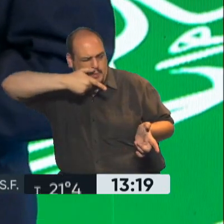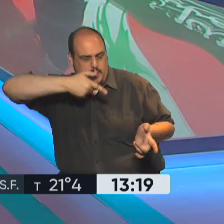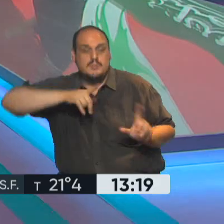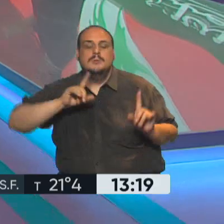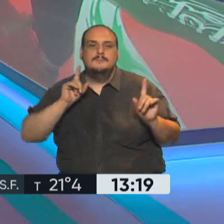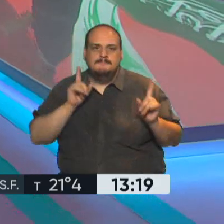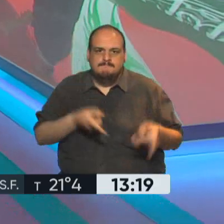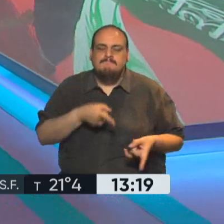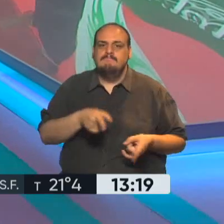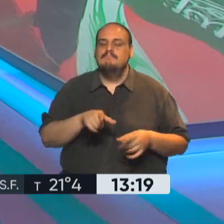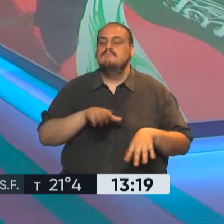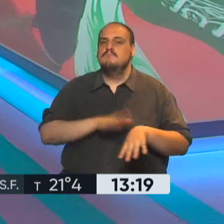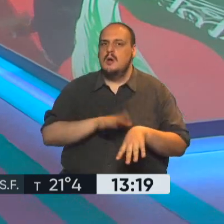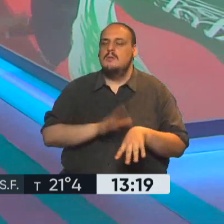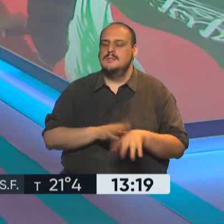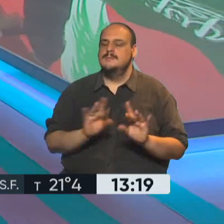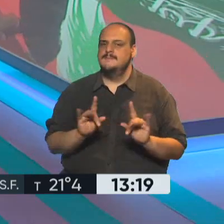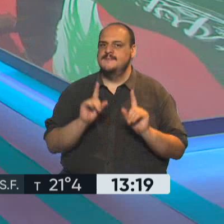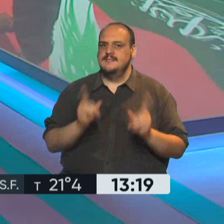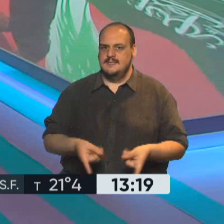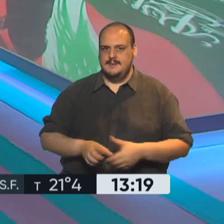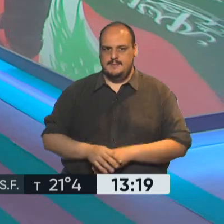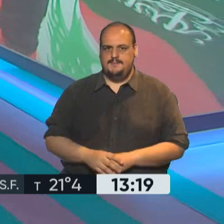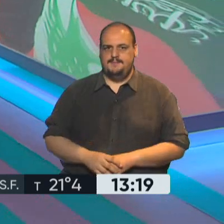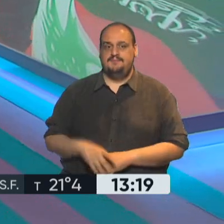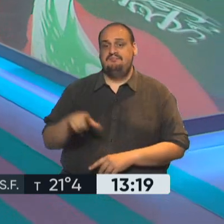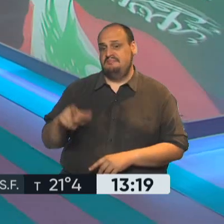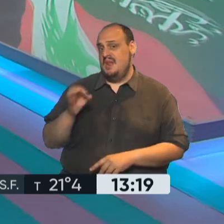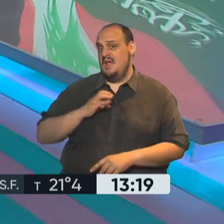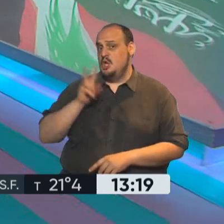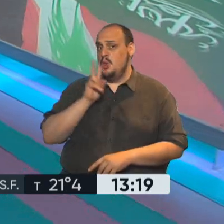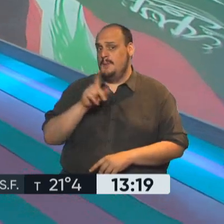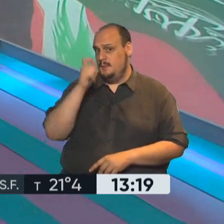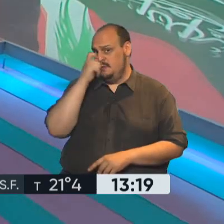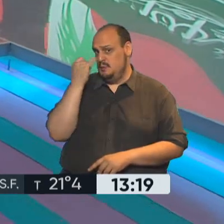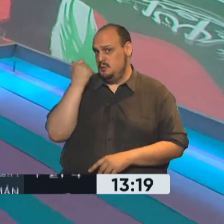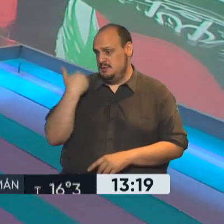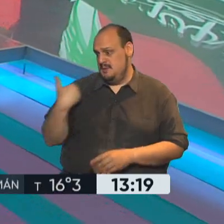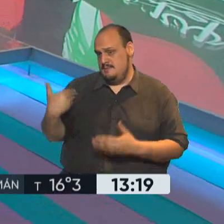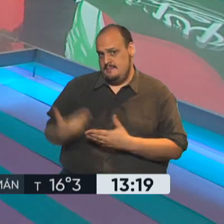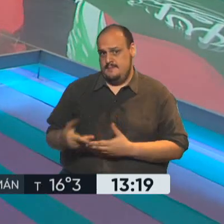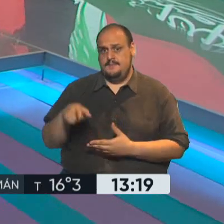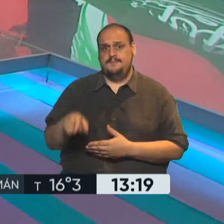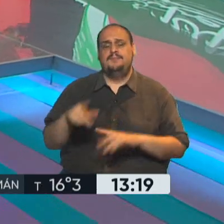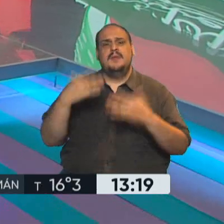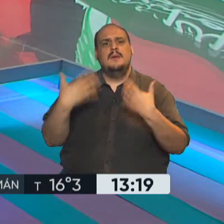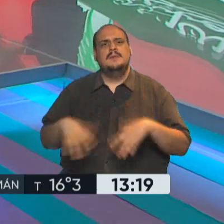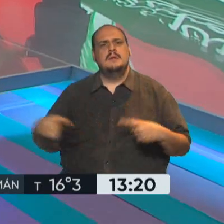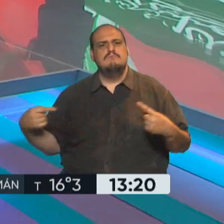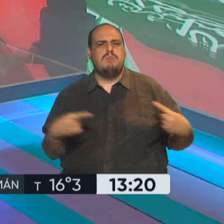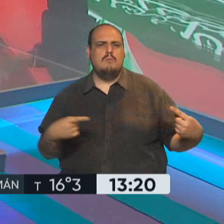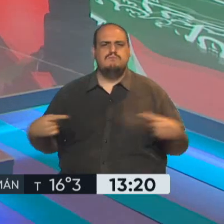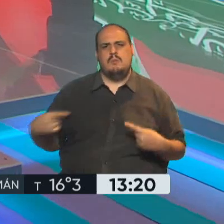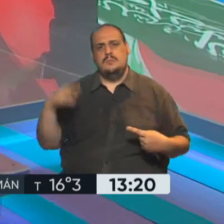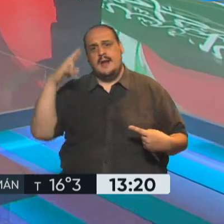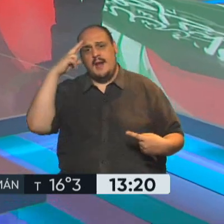este momento planteado. Ahora ya entramos en este año 2021 y empiezan este cruce de reacciones de